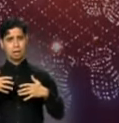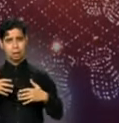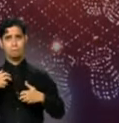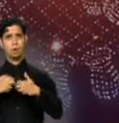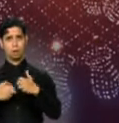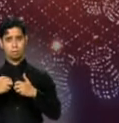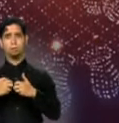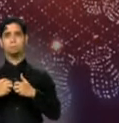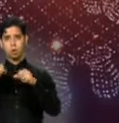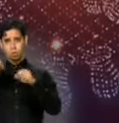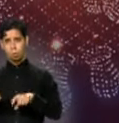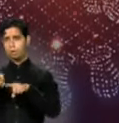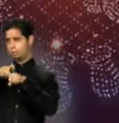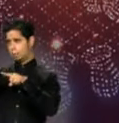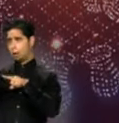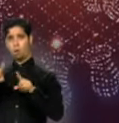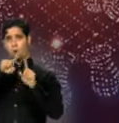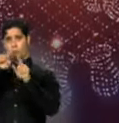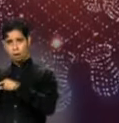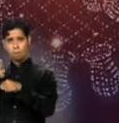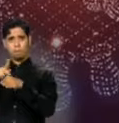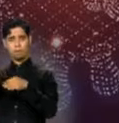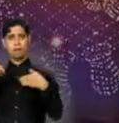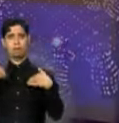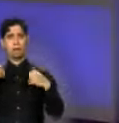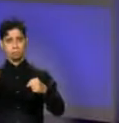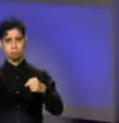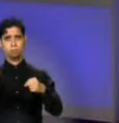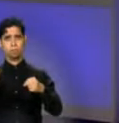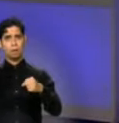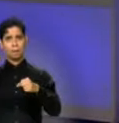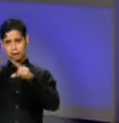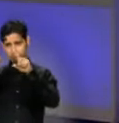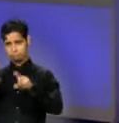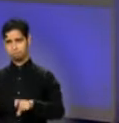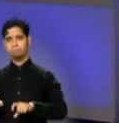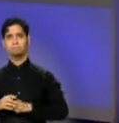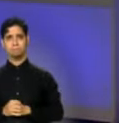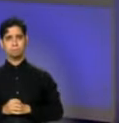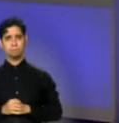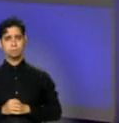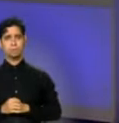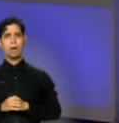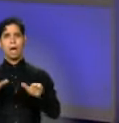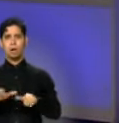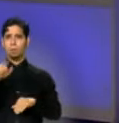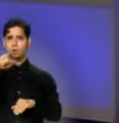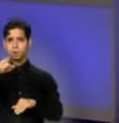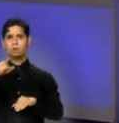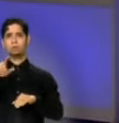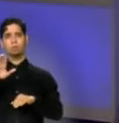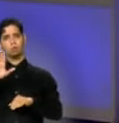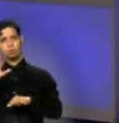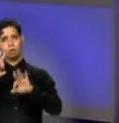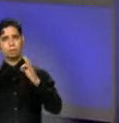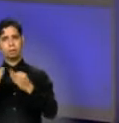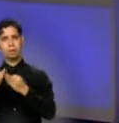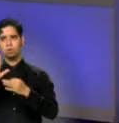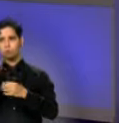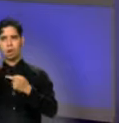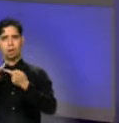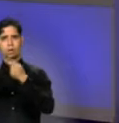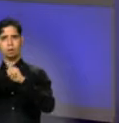entonces llama o acude a un profesional de la salud para que te haga la prueba. Hazlo por ti, por tu familia, por tus